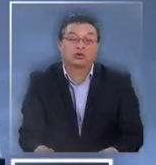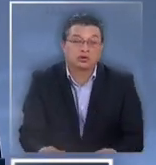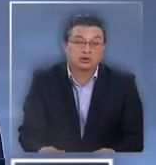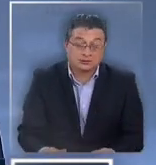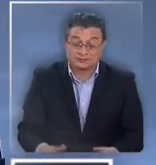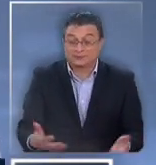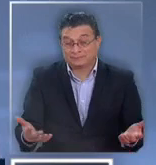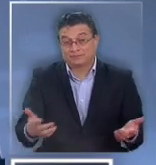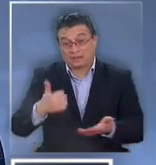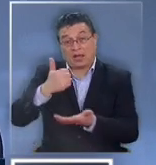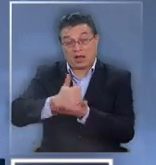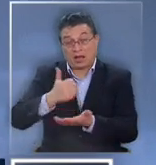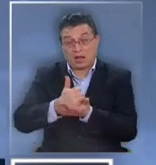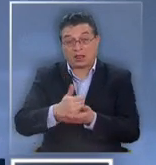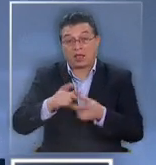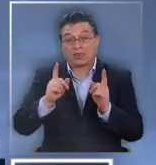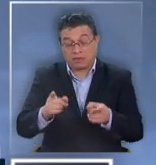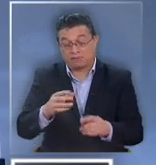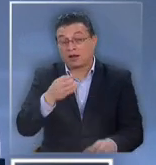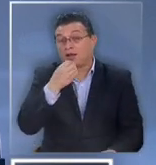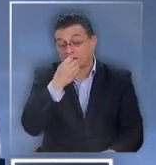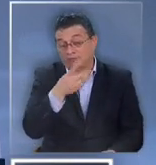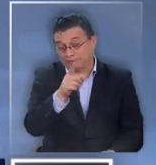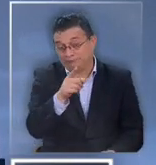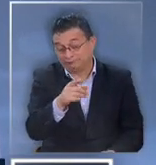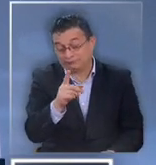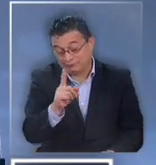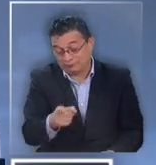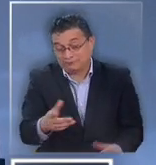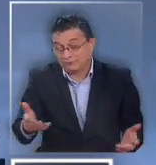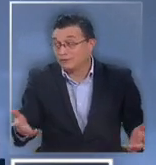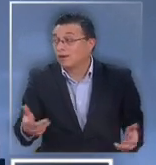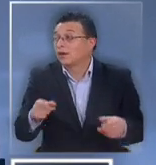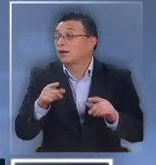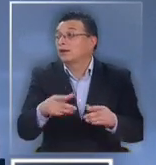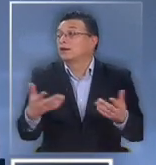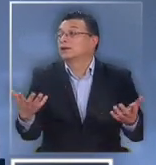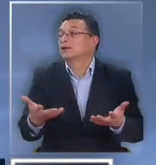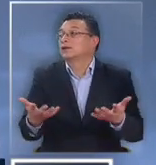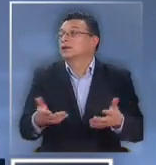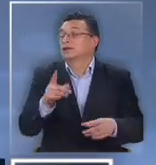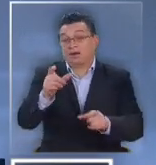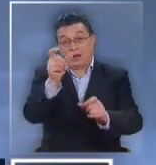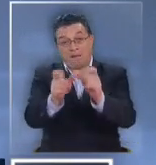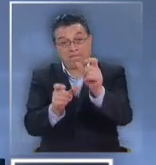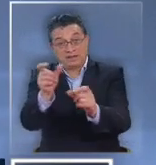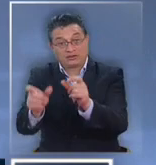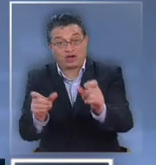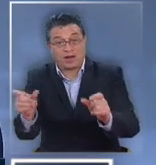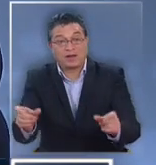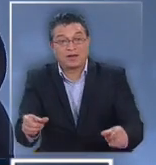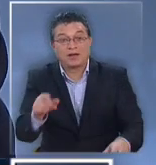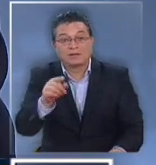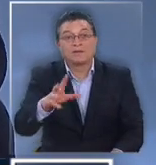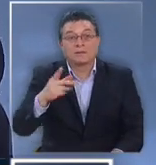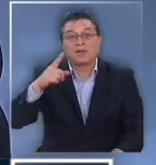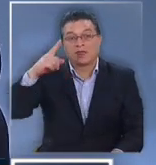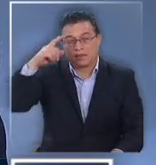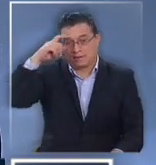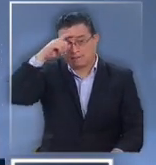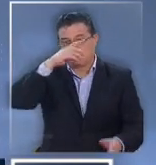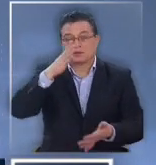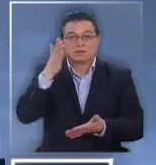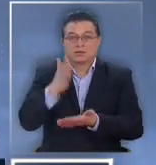que el alcalde también tiene que reconocer que la gente le ha costado ser